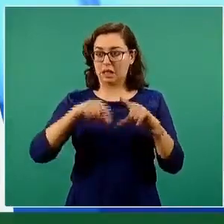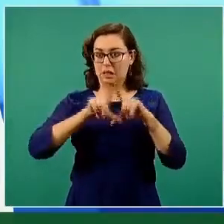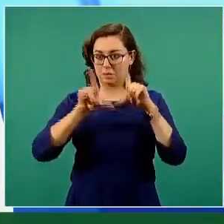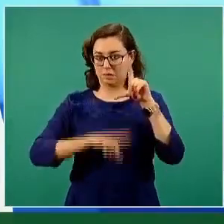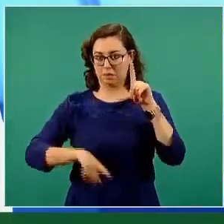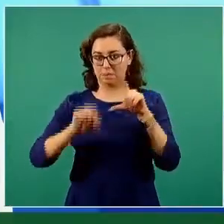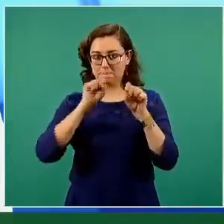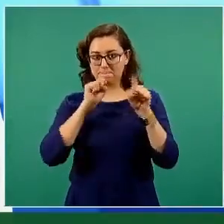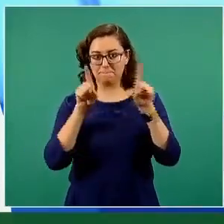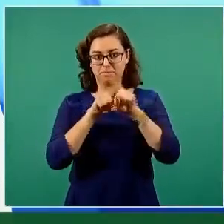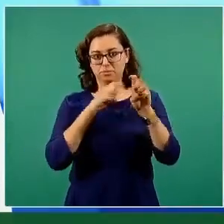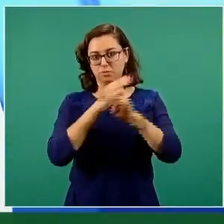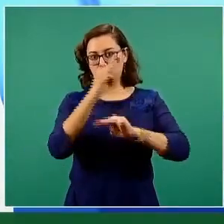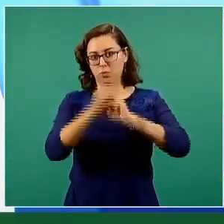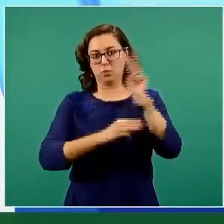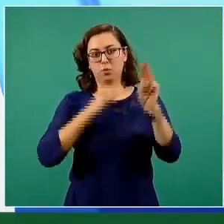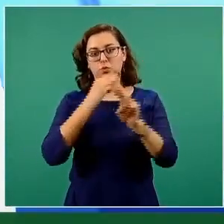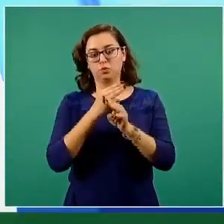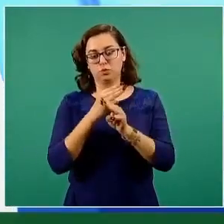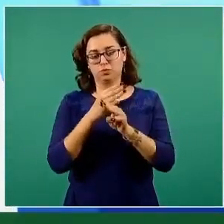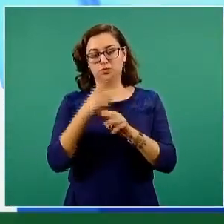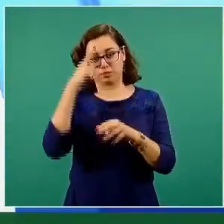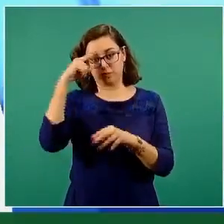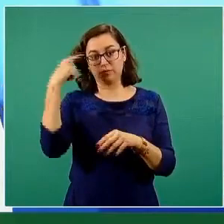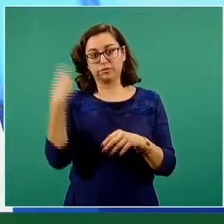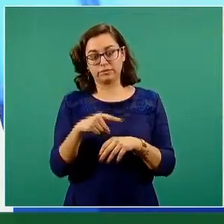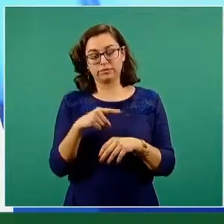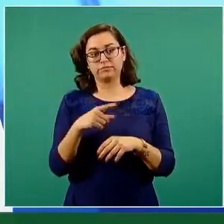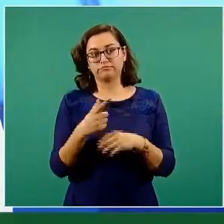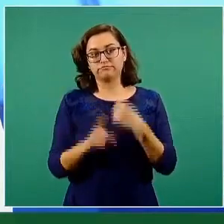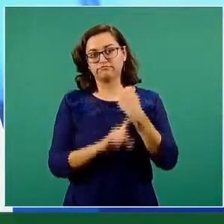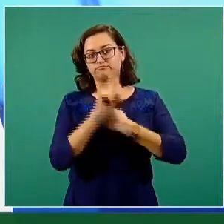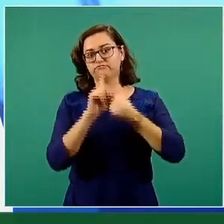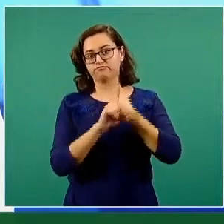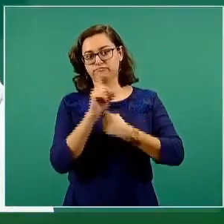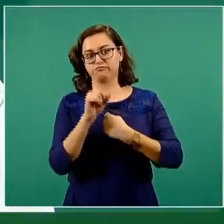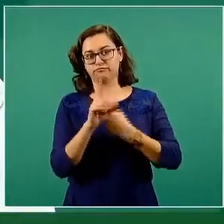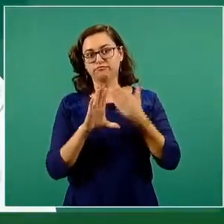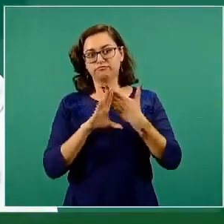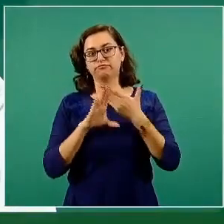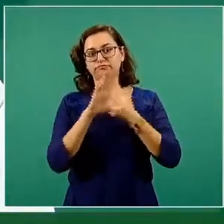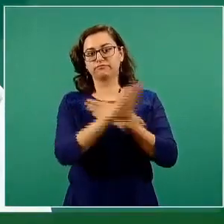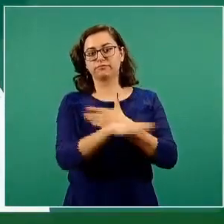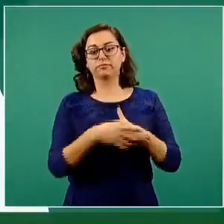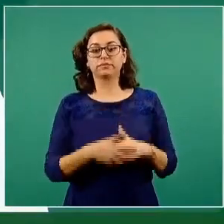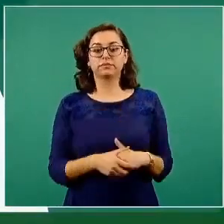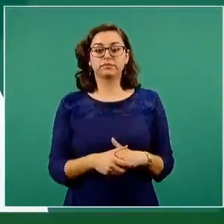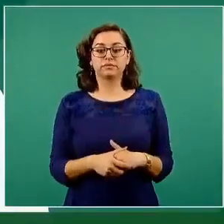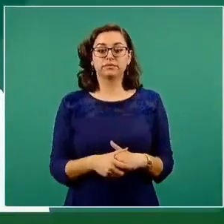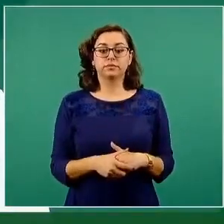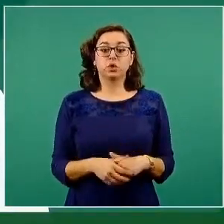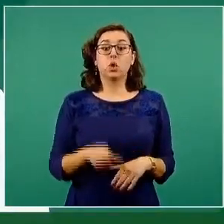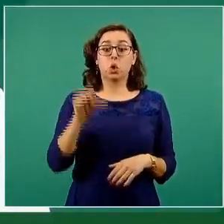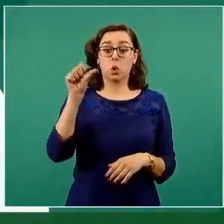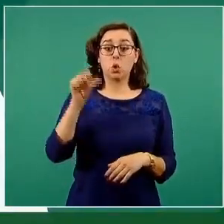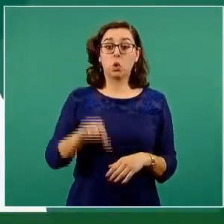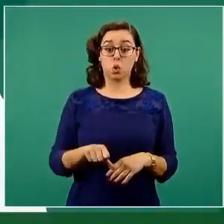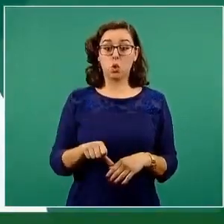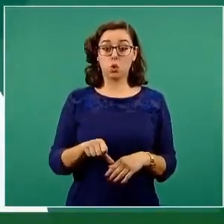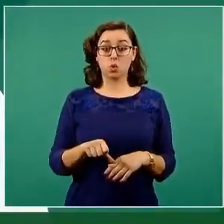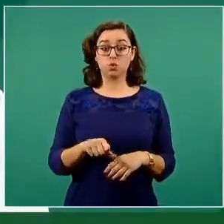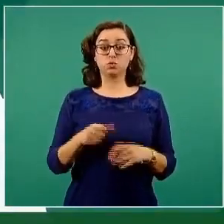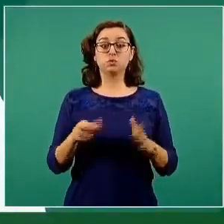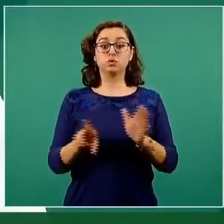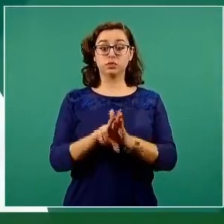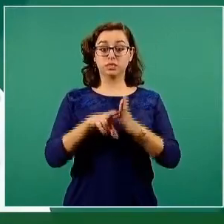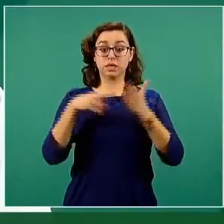se hace en el mundo para contrarrestar estos fenómenos. Hoy, por cierto, salió un artículo de perspectiva en la muy